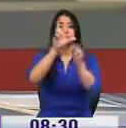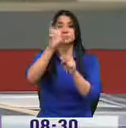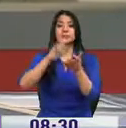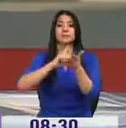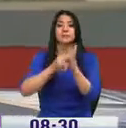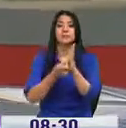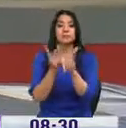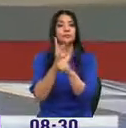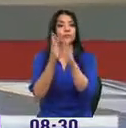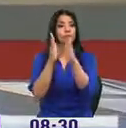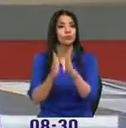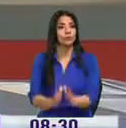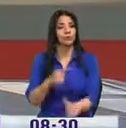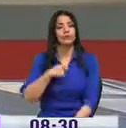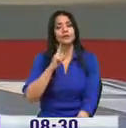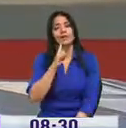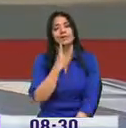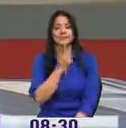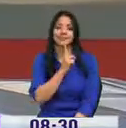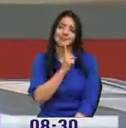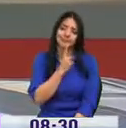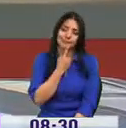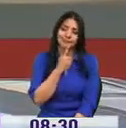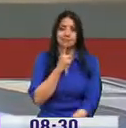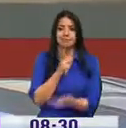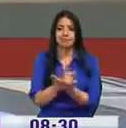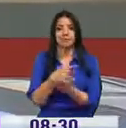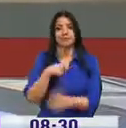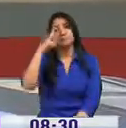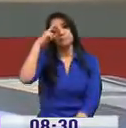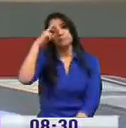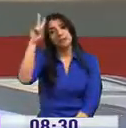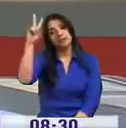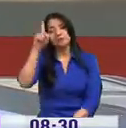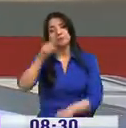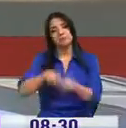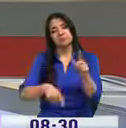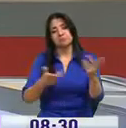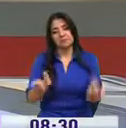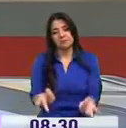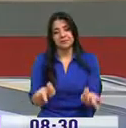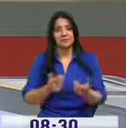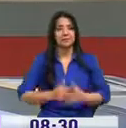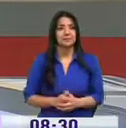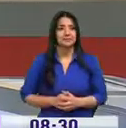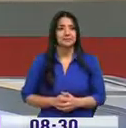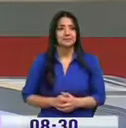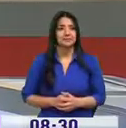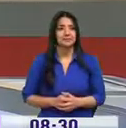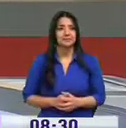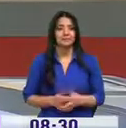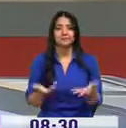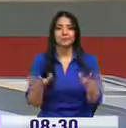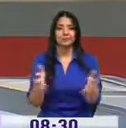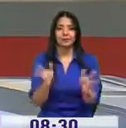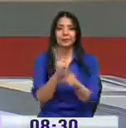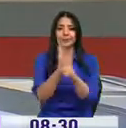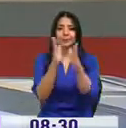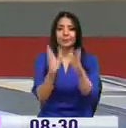querida Mahania, te he extrañado, no podías ir en la Ciudad de México, allá donde estuvimos, Mahania, no había